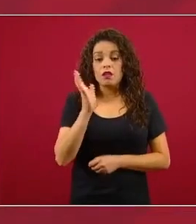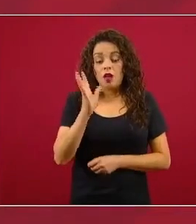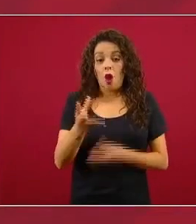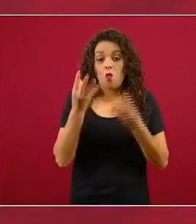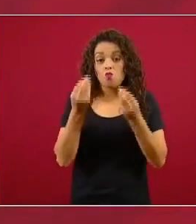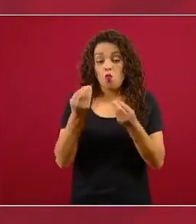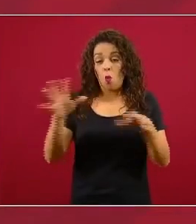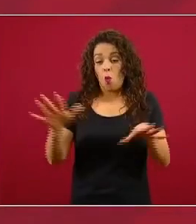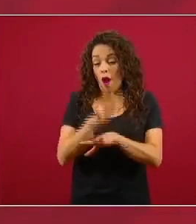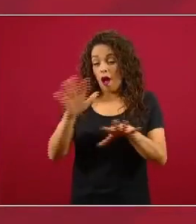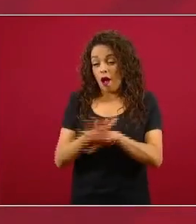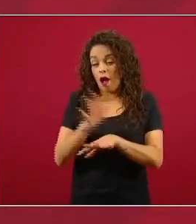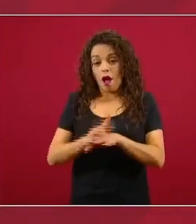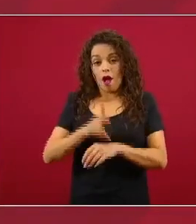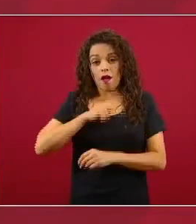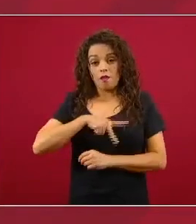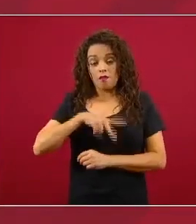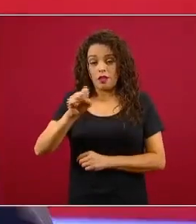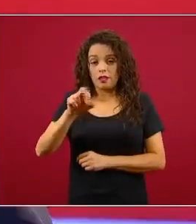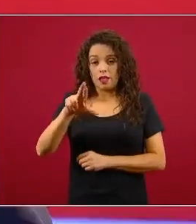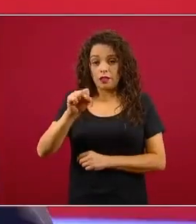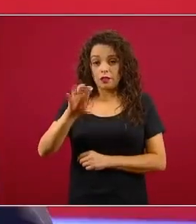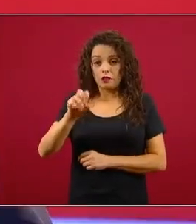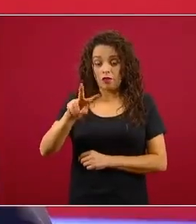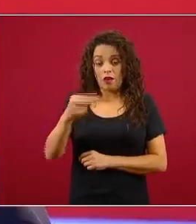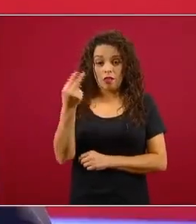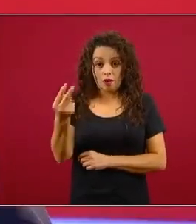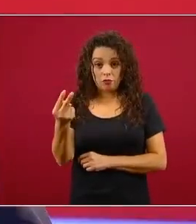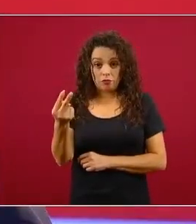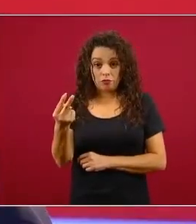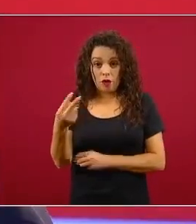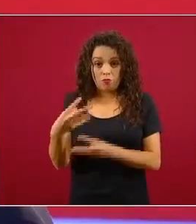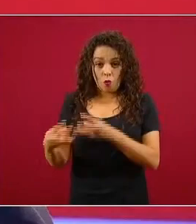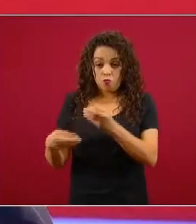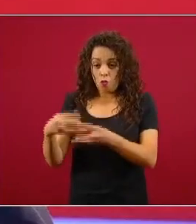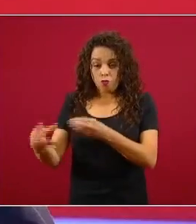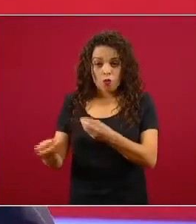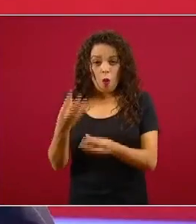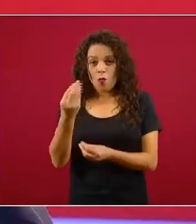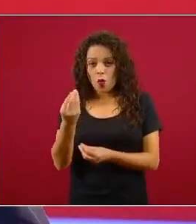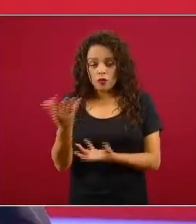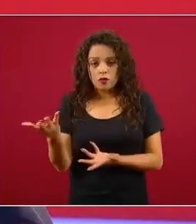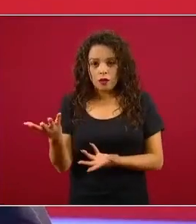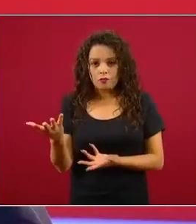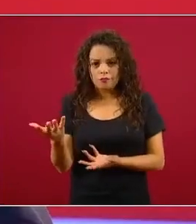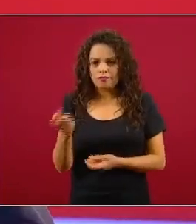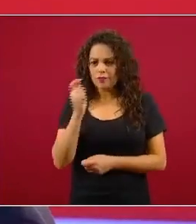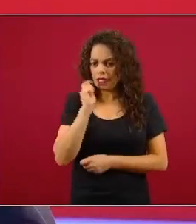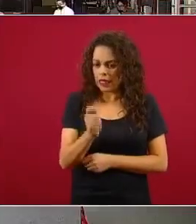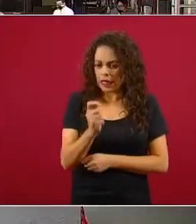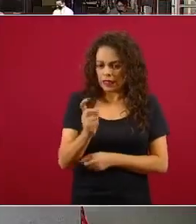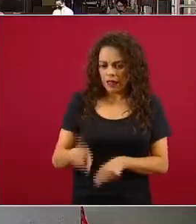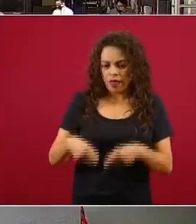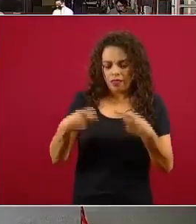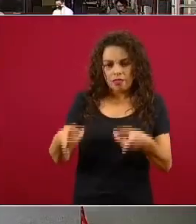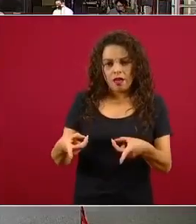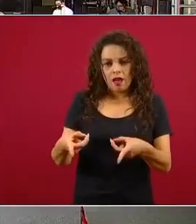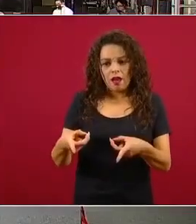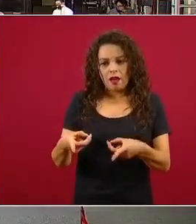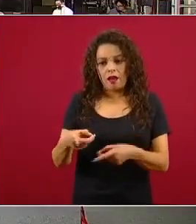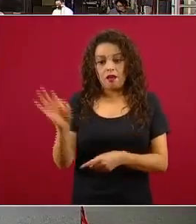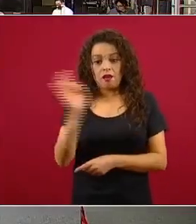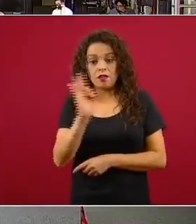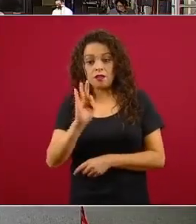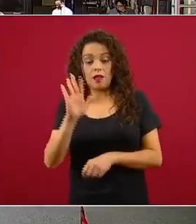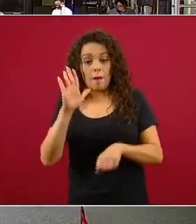del virus SARS-CoV-2 causante de COVID-19 que realmente le confiera al virus una capacidad de